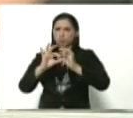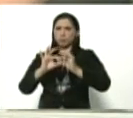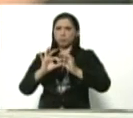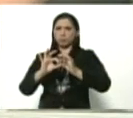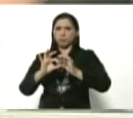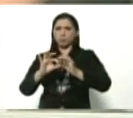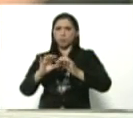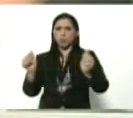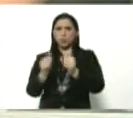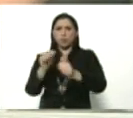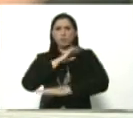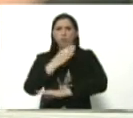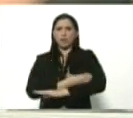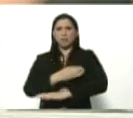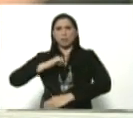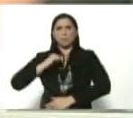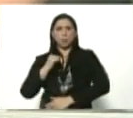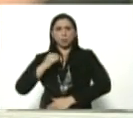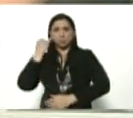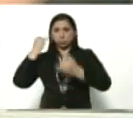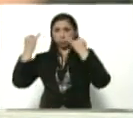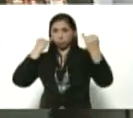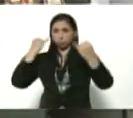con fuerzas policiales y de inteligencia